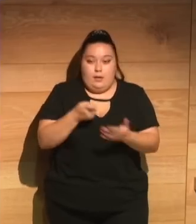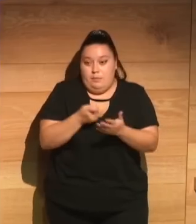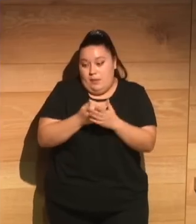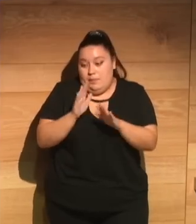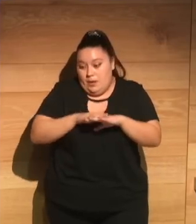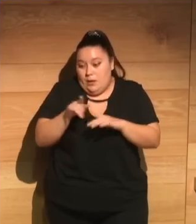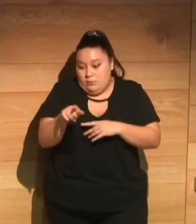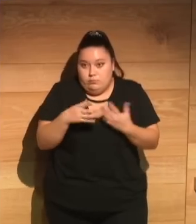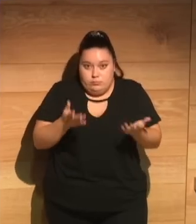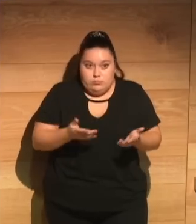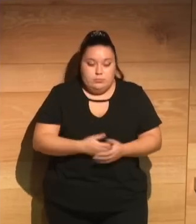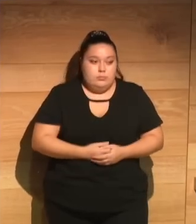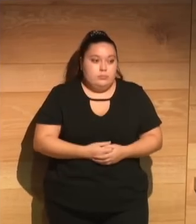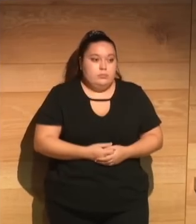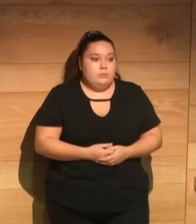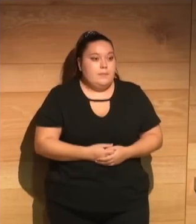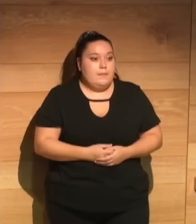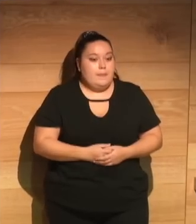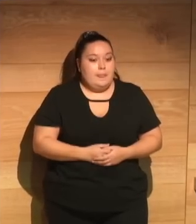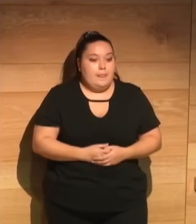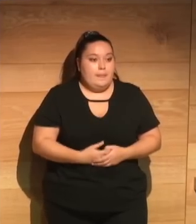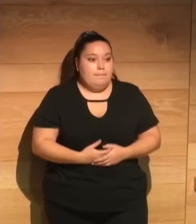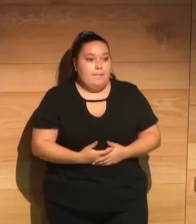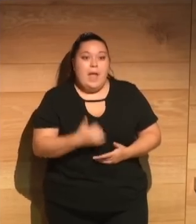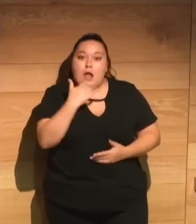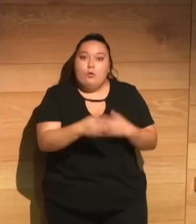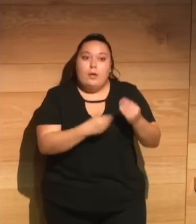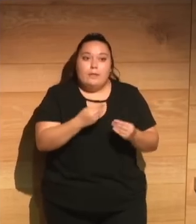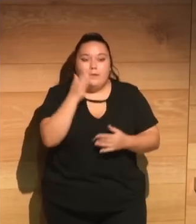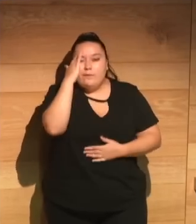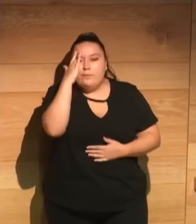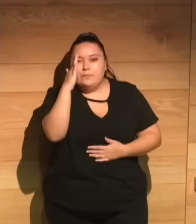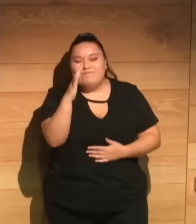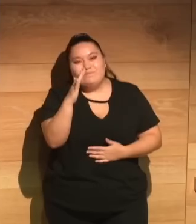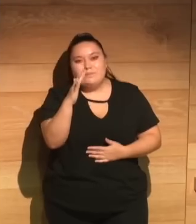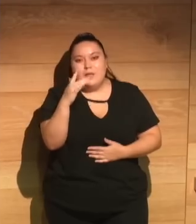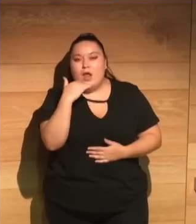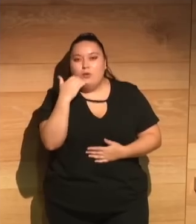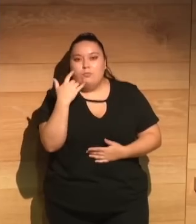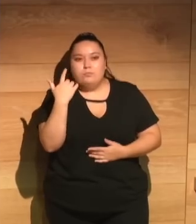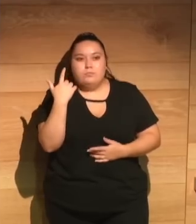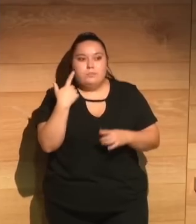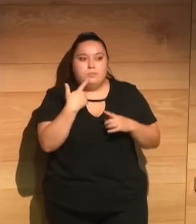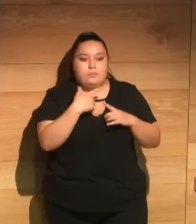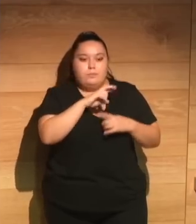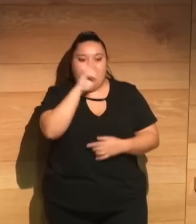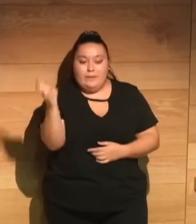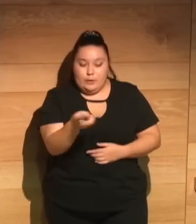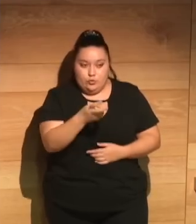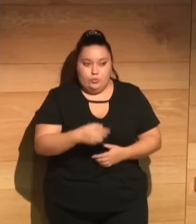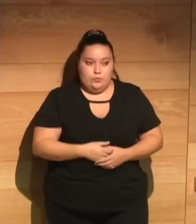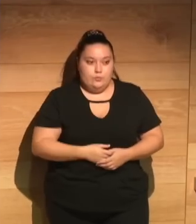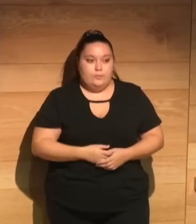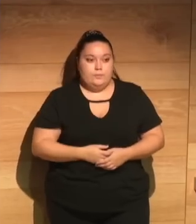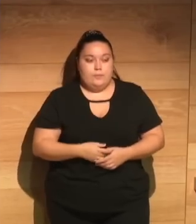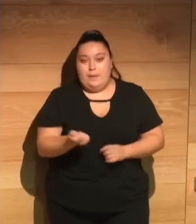que pase. Muy bien. Y entonces hacen algo que, sin embargo, filosóficamente es completamente diverso a lo que conocemos ahora como cine, aunque se